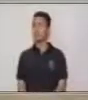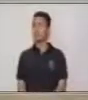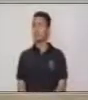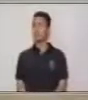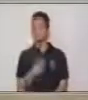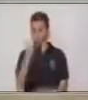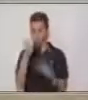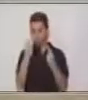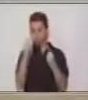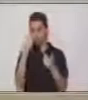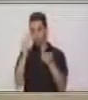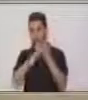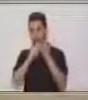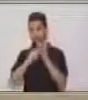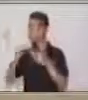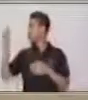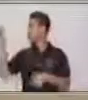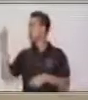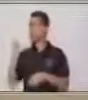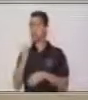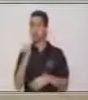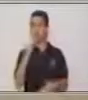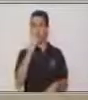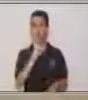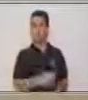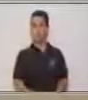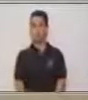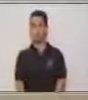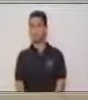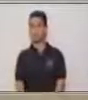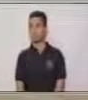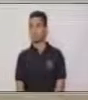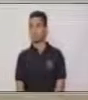Cuéntalo y escríbelo en el número 1.